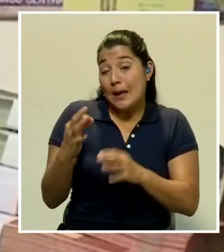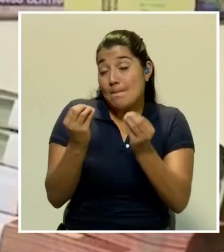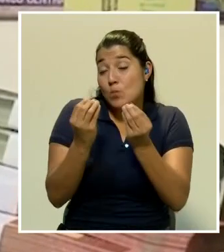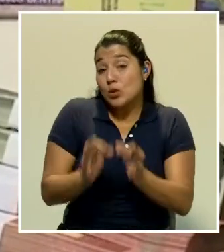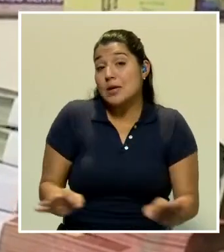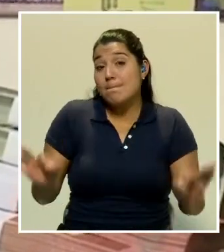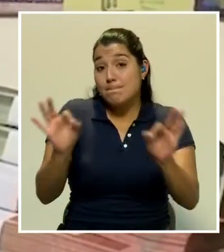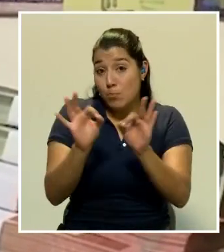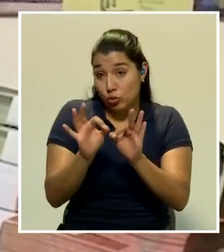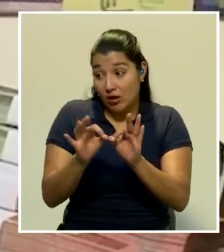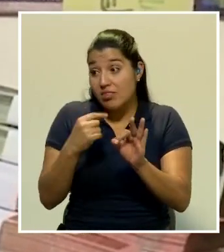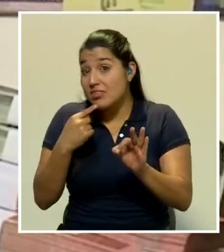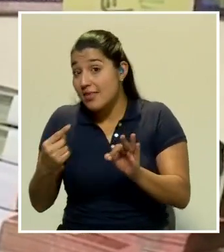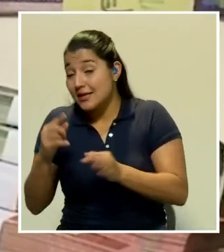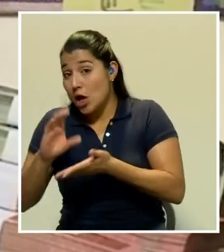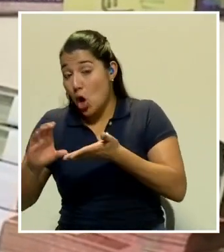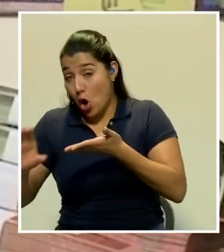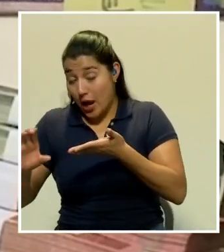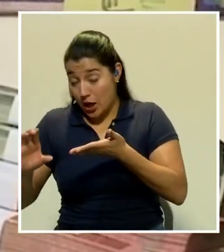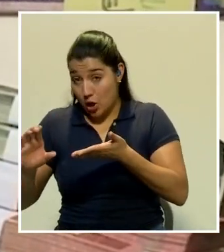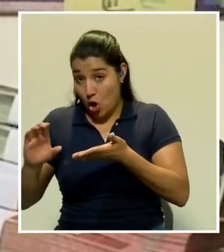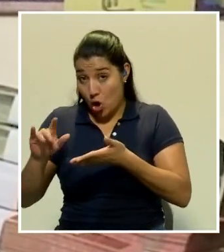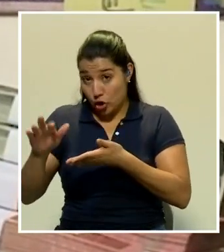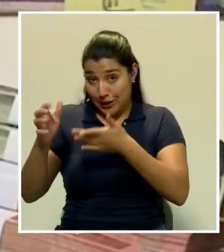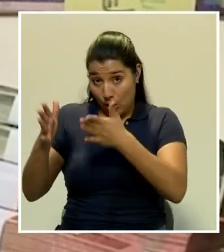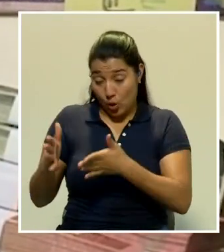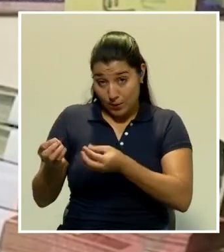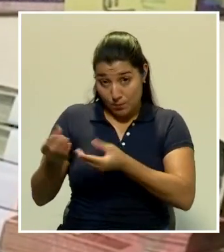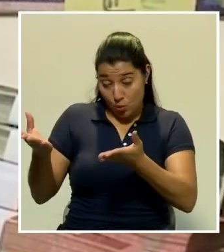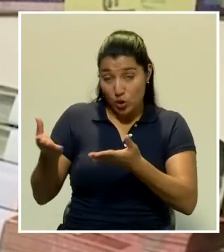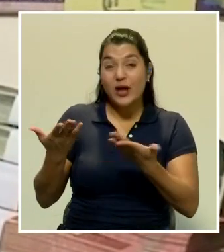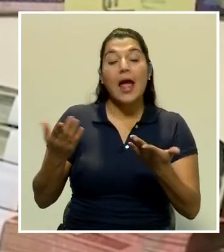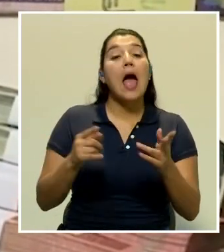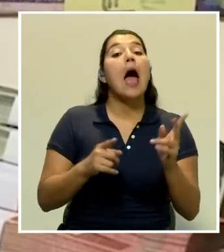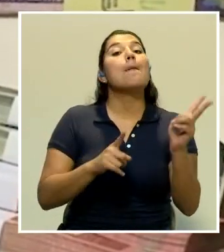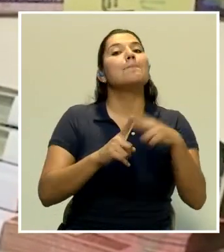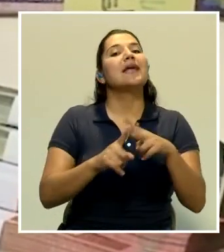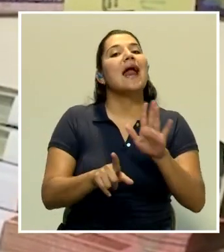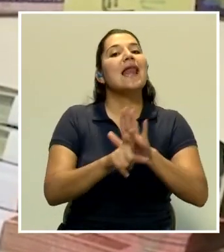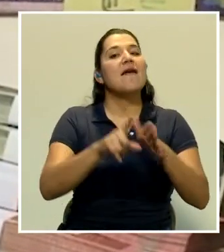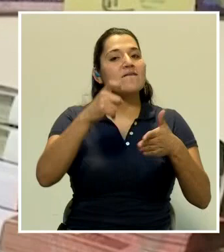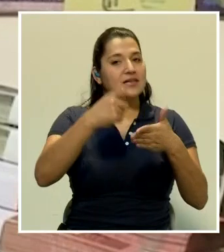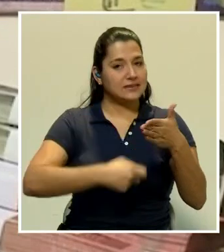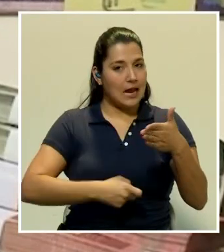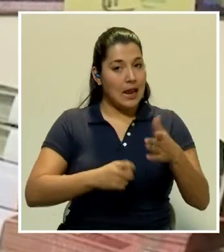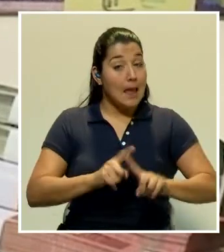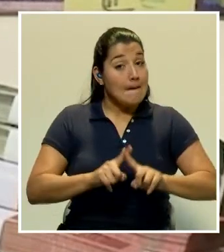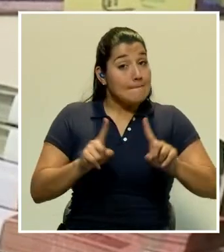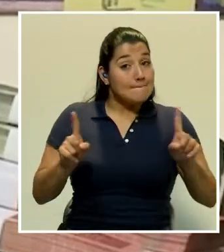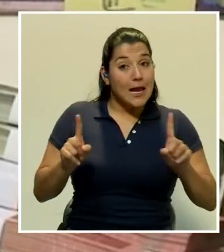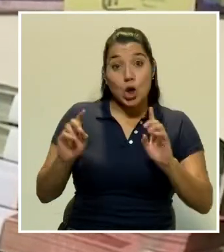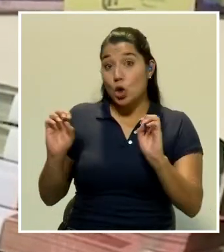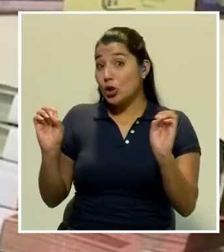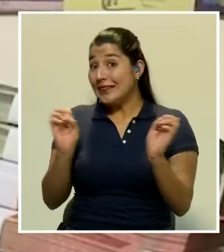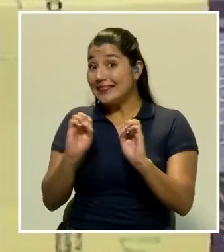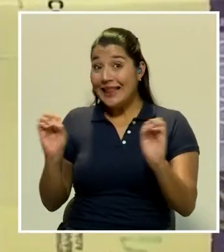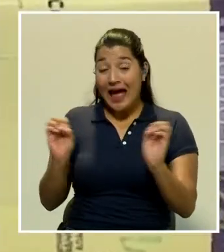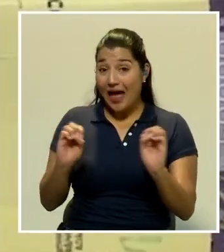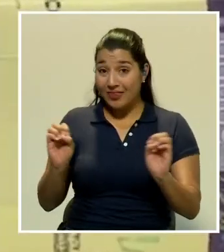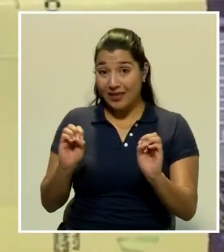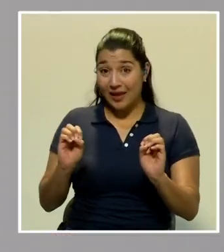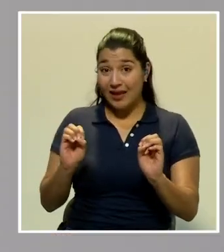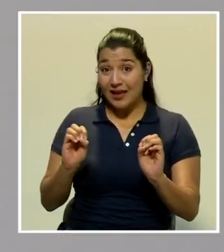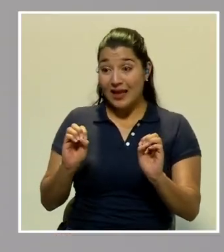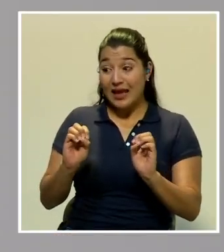de Contadores Públicos es el de aplicar la regla fiscal, eso sí, sin tener ningún tipo de excepción. La